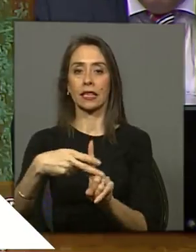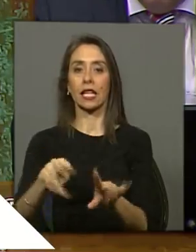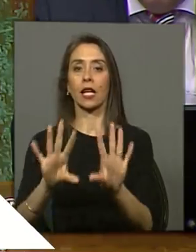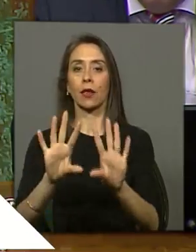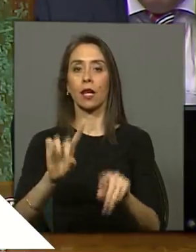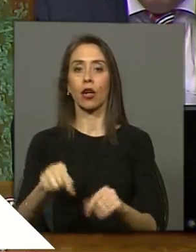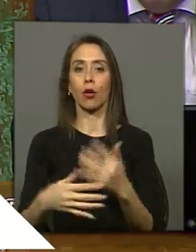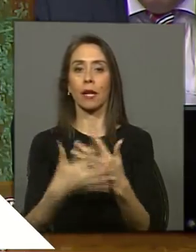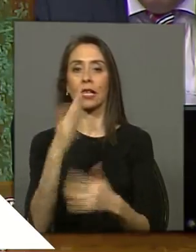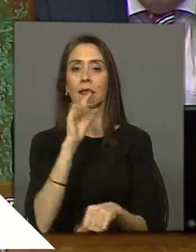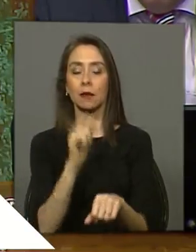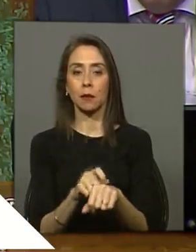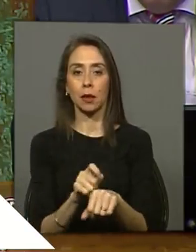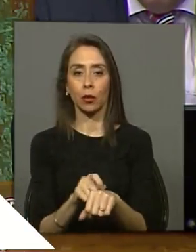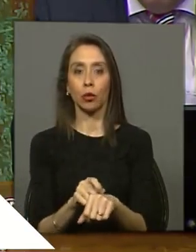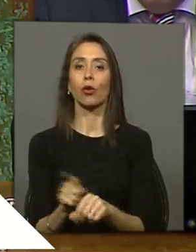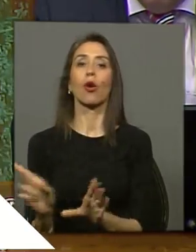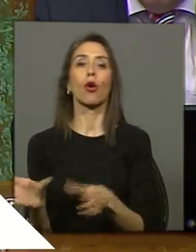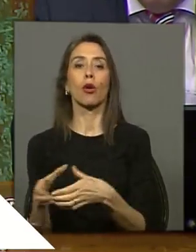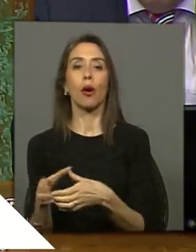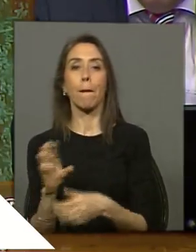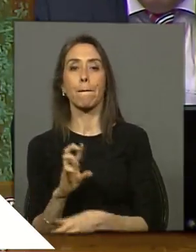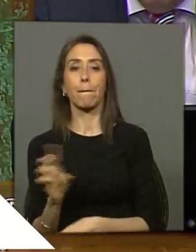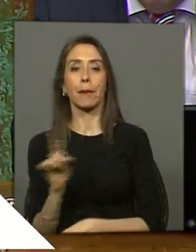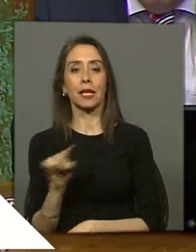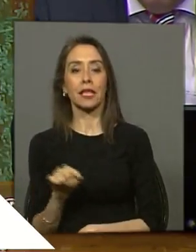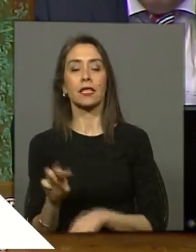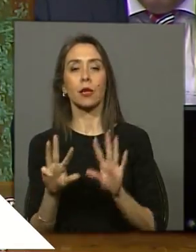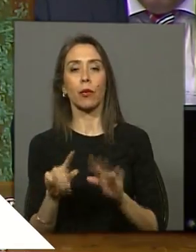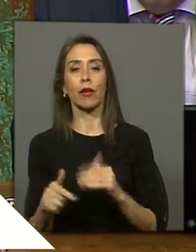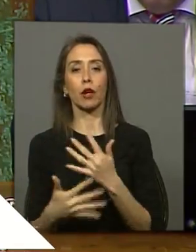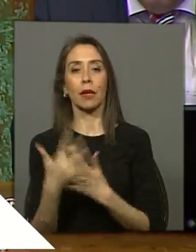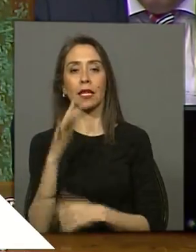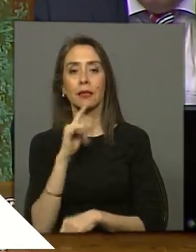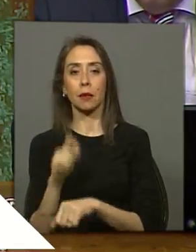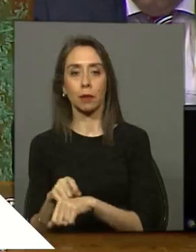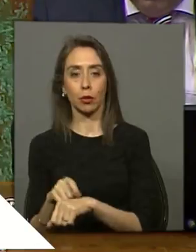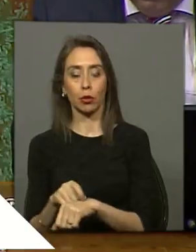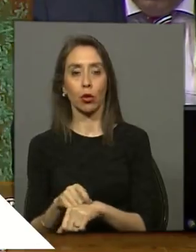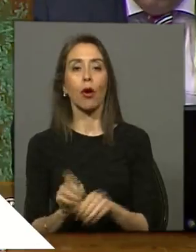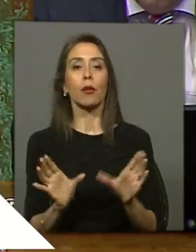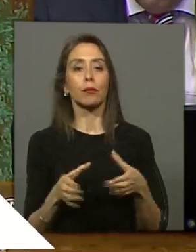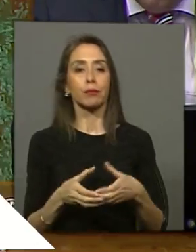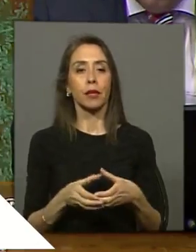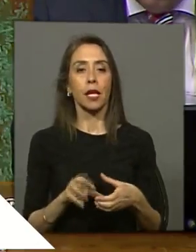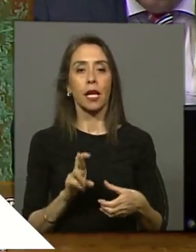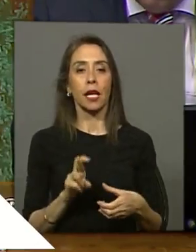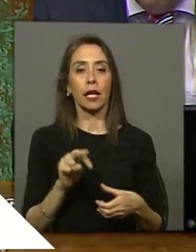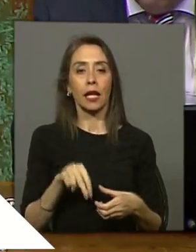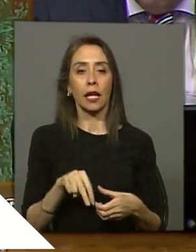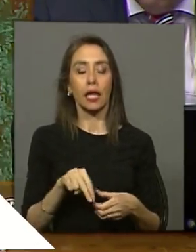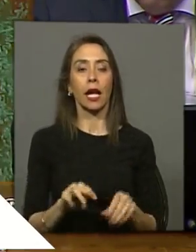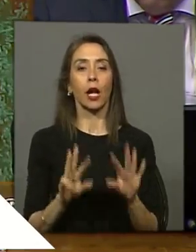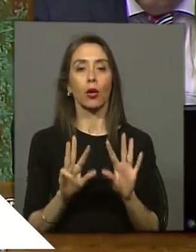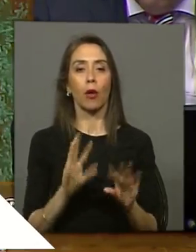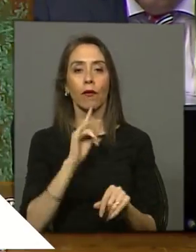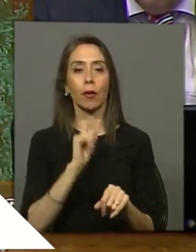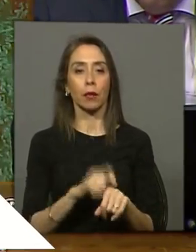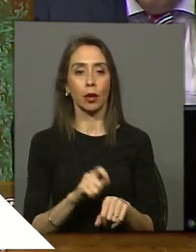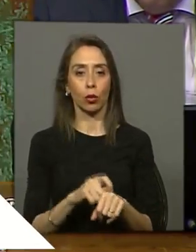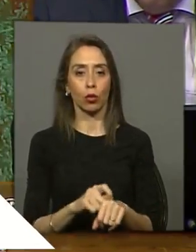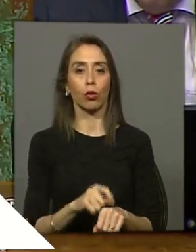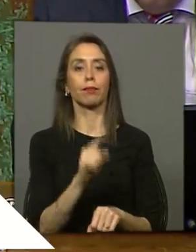.15 minutos. El Comité Socialista 9.15 minutos. El Comité de Renovación Nacional 9 minutos.